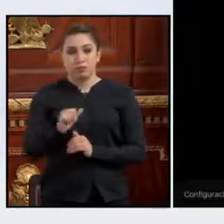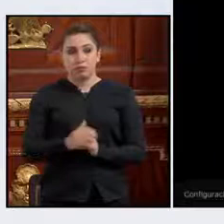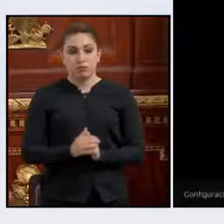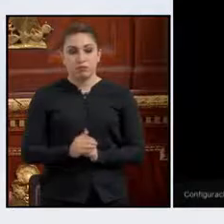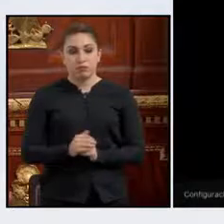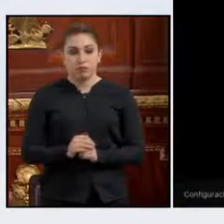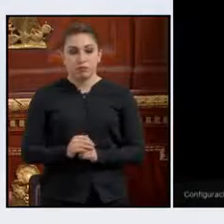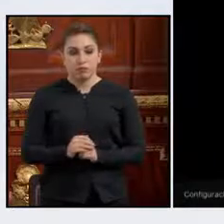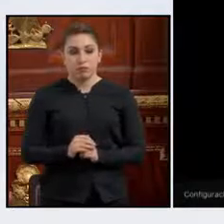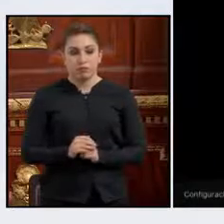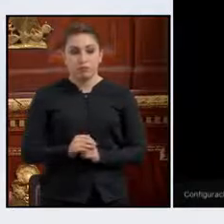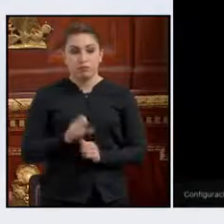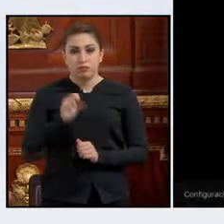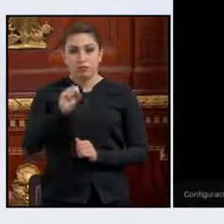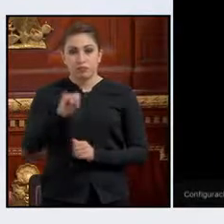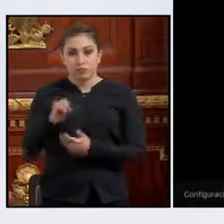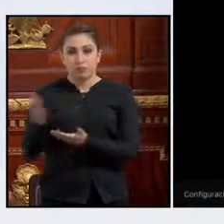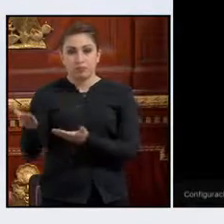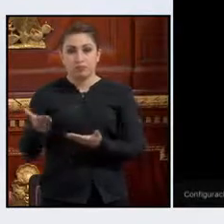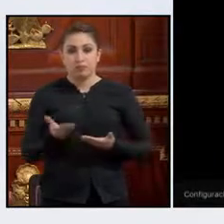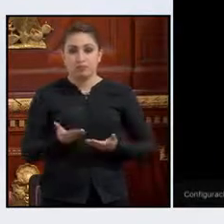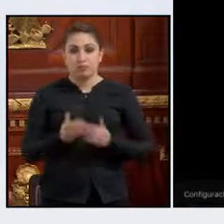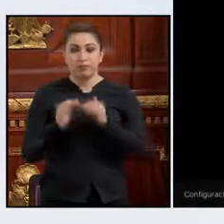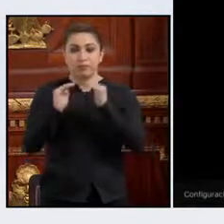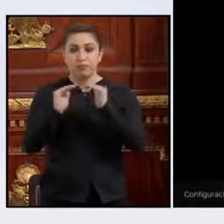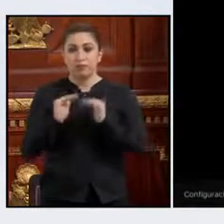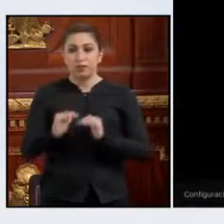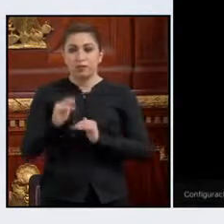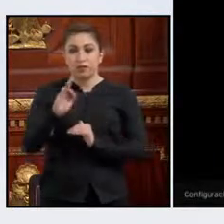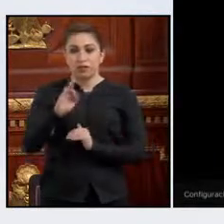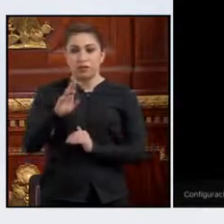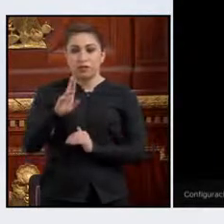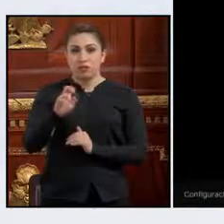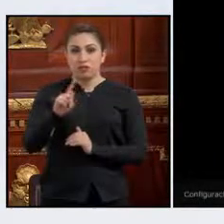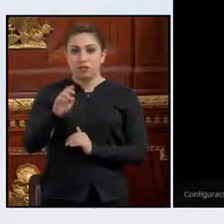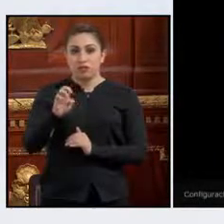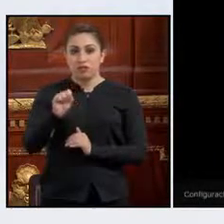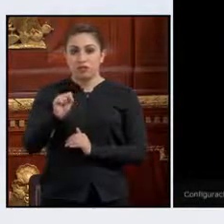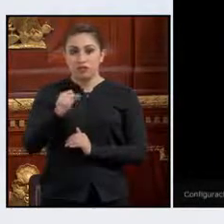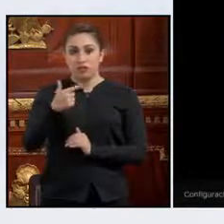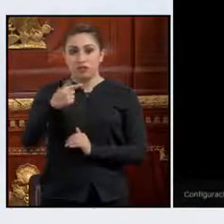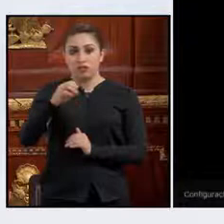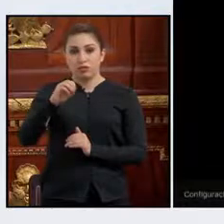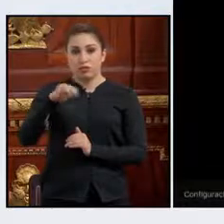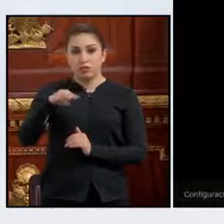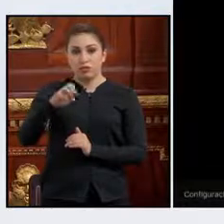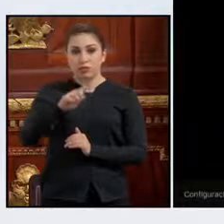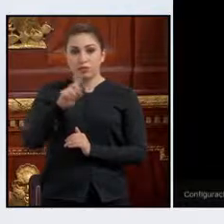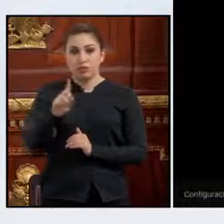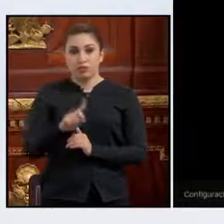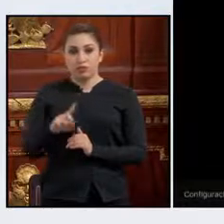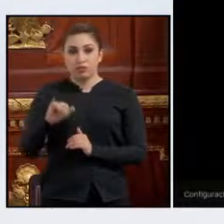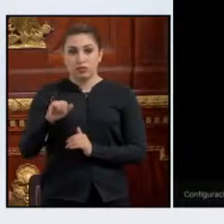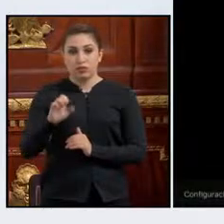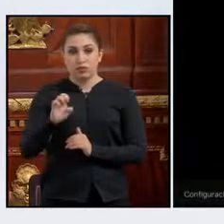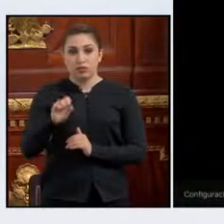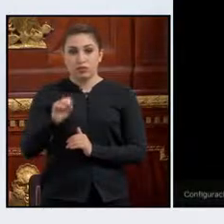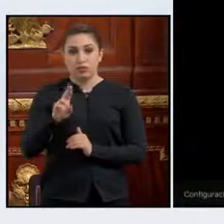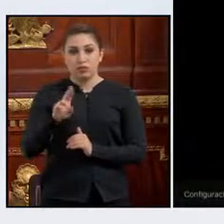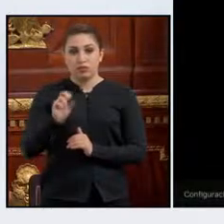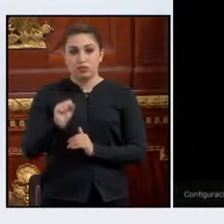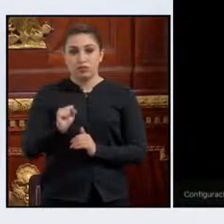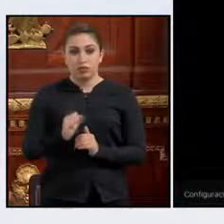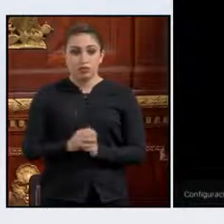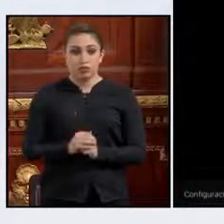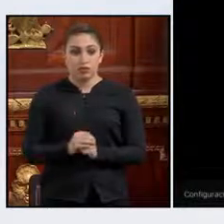Leticia Estrada, presente. Fuentes Gómez Ricardo. Tenemos hoy día casos en